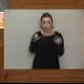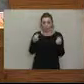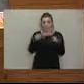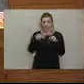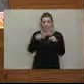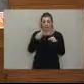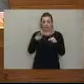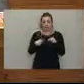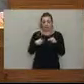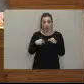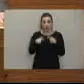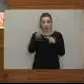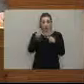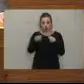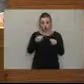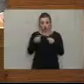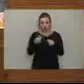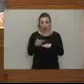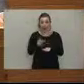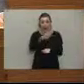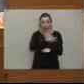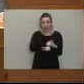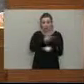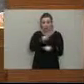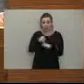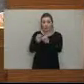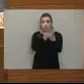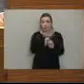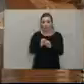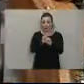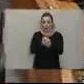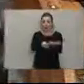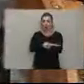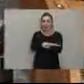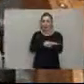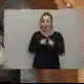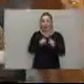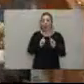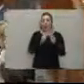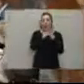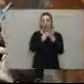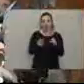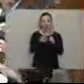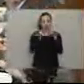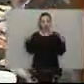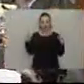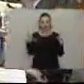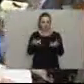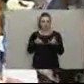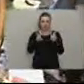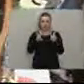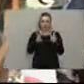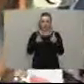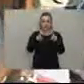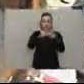control previo y de la antes necesaria autorización administrativa ha dado libertad absoluta a las grandes multinacionales